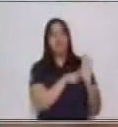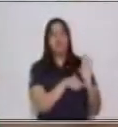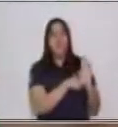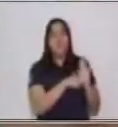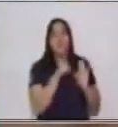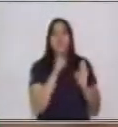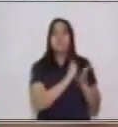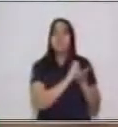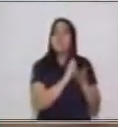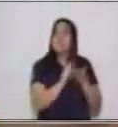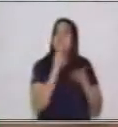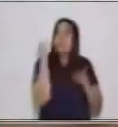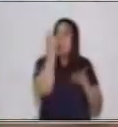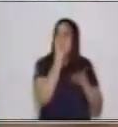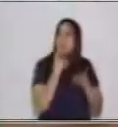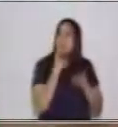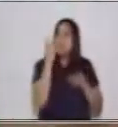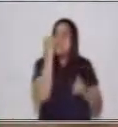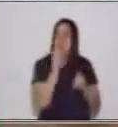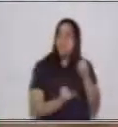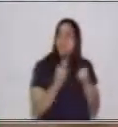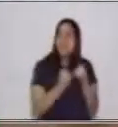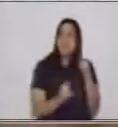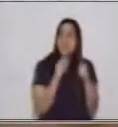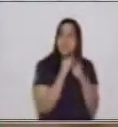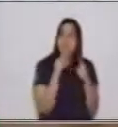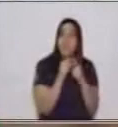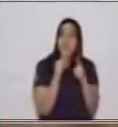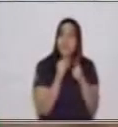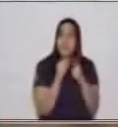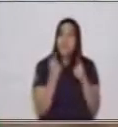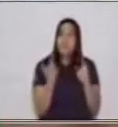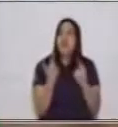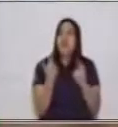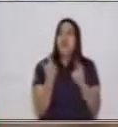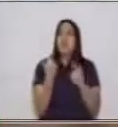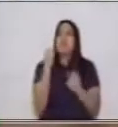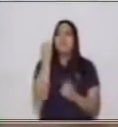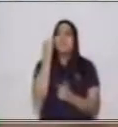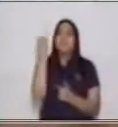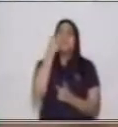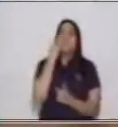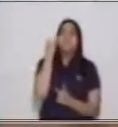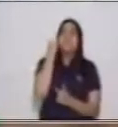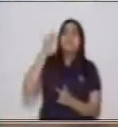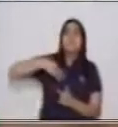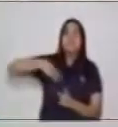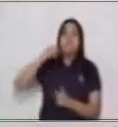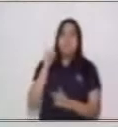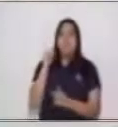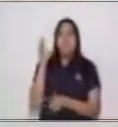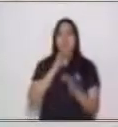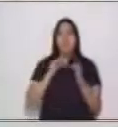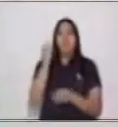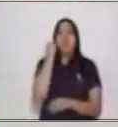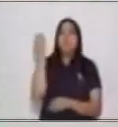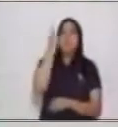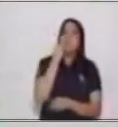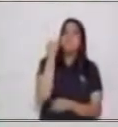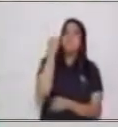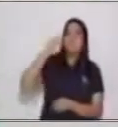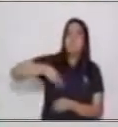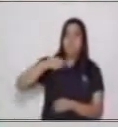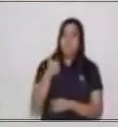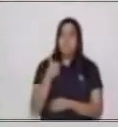que se escriben con S las palabras terminadas en los superlativos ísimo y también ísima. Por